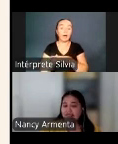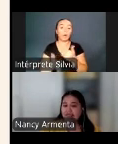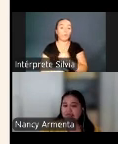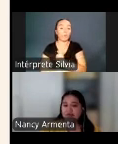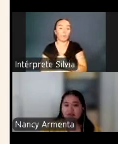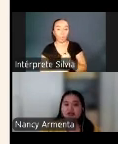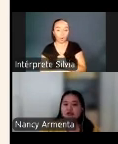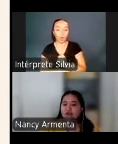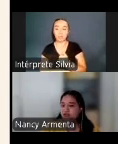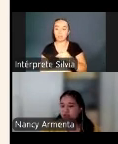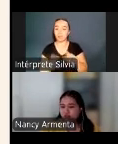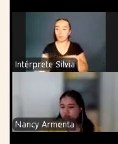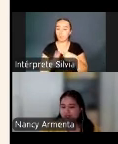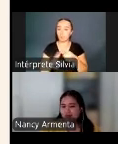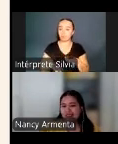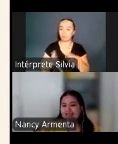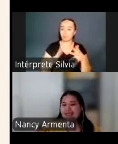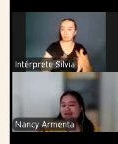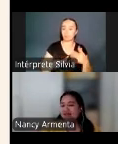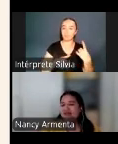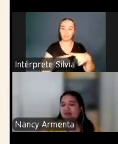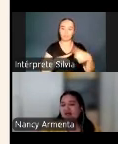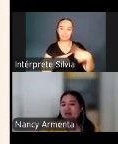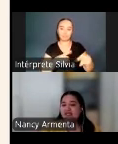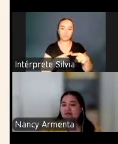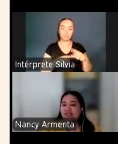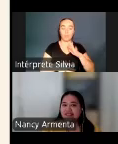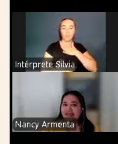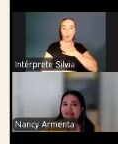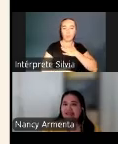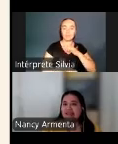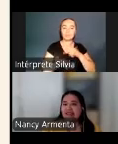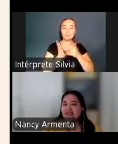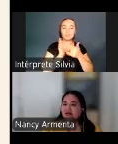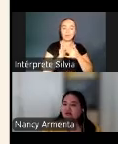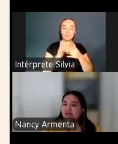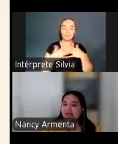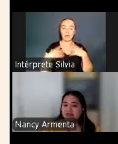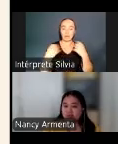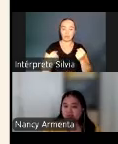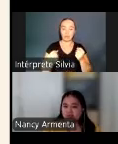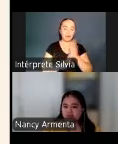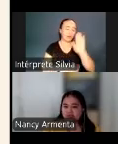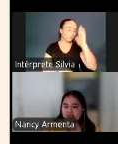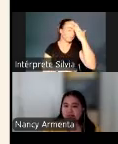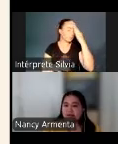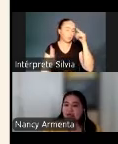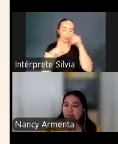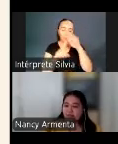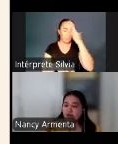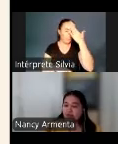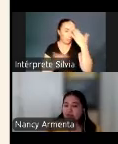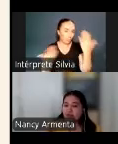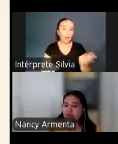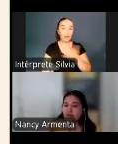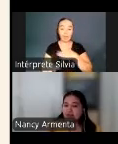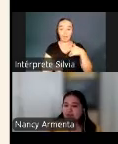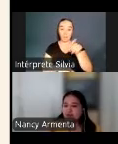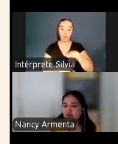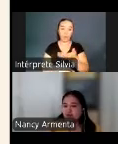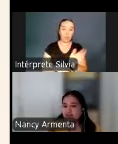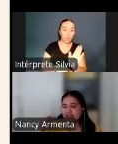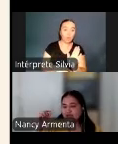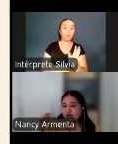sistema sanitario, donde por supuesto que el principal objetivo es garantizar la salud de las poblaciones. Pero a partir